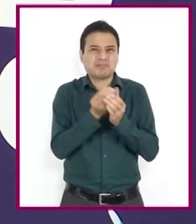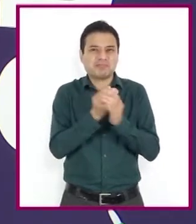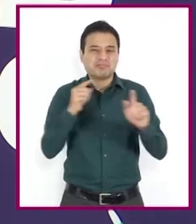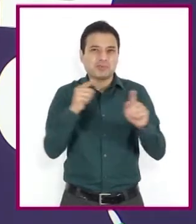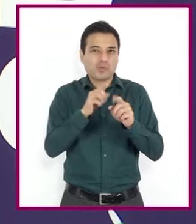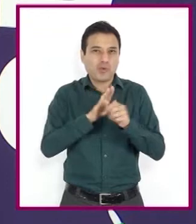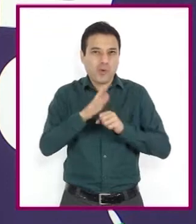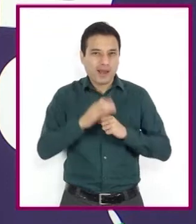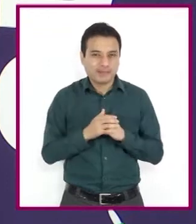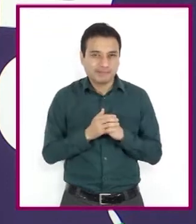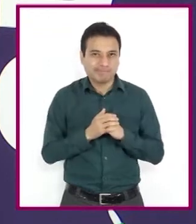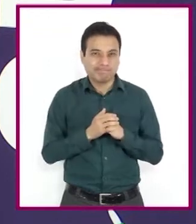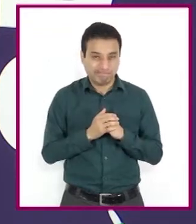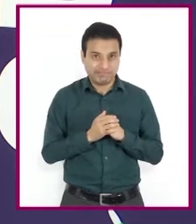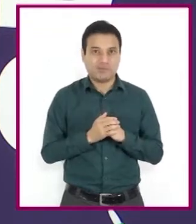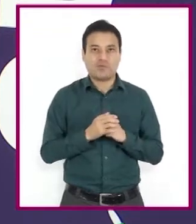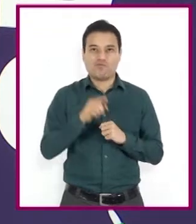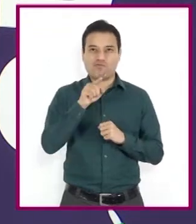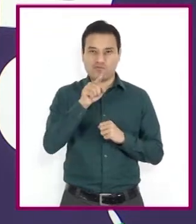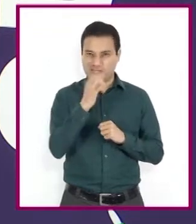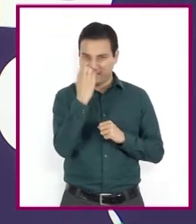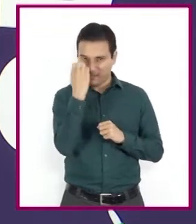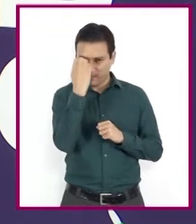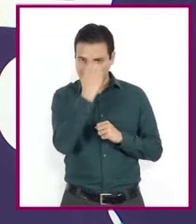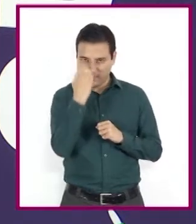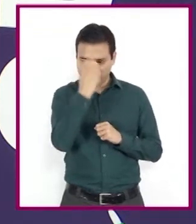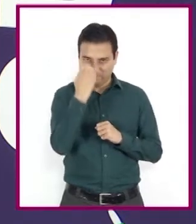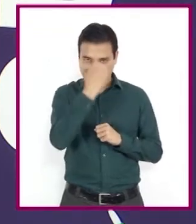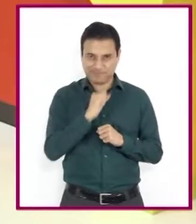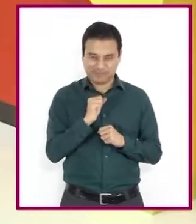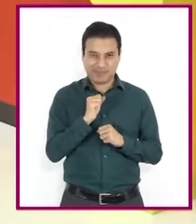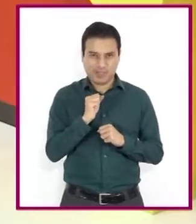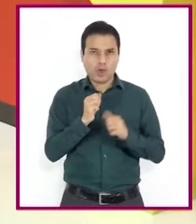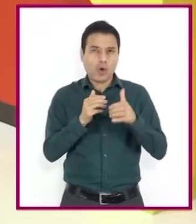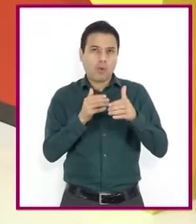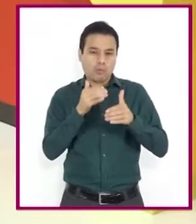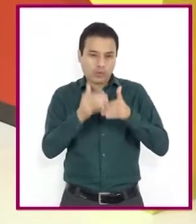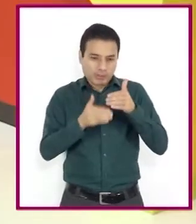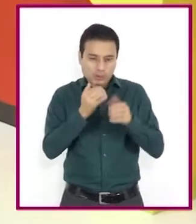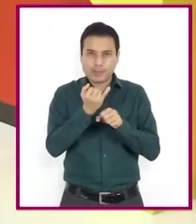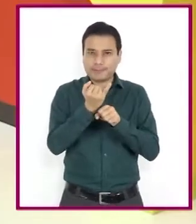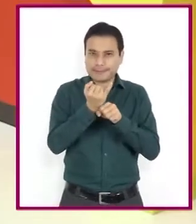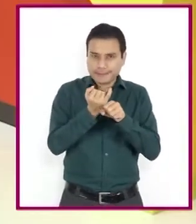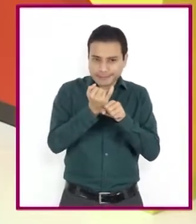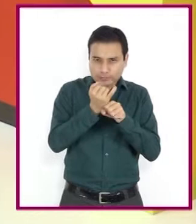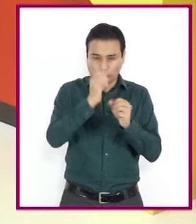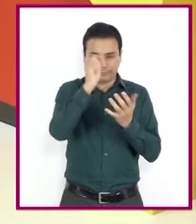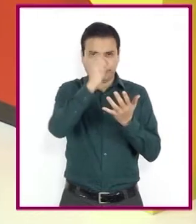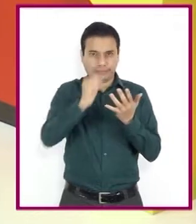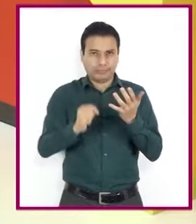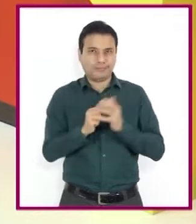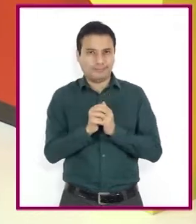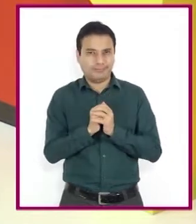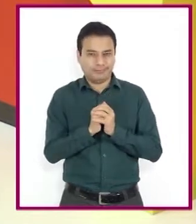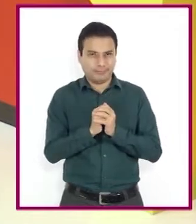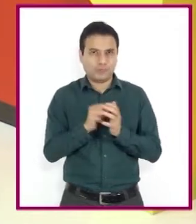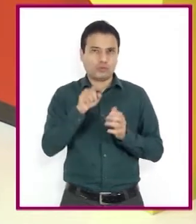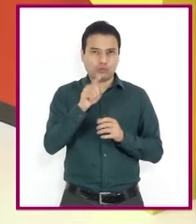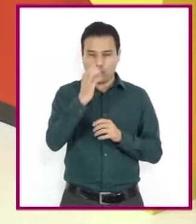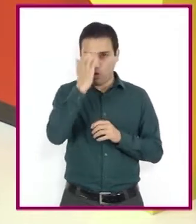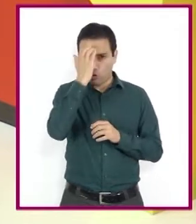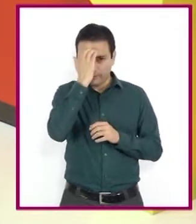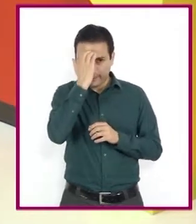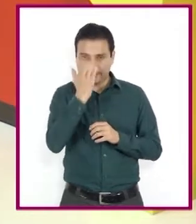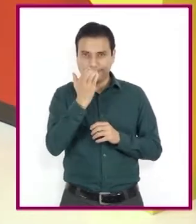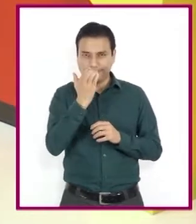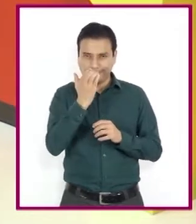es evaluar aciertos y debilidades de los procesos investigativos a partir del conocimiento, la indagación